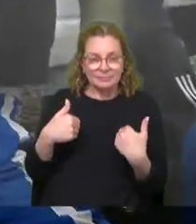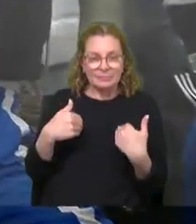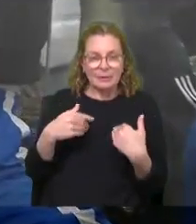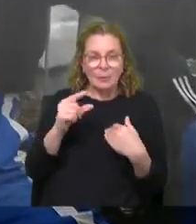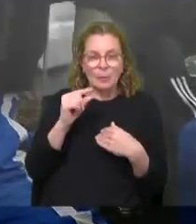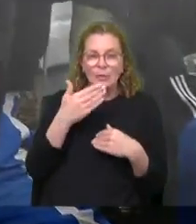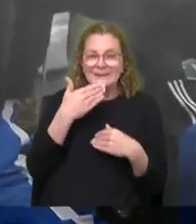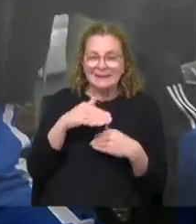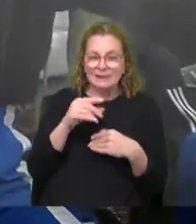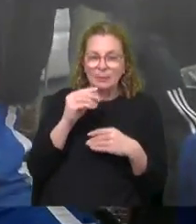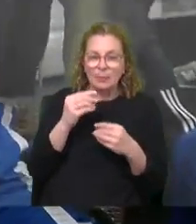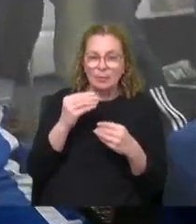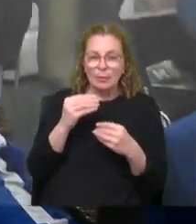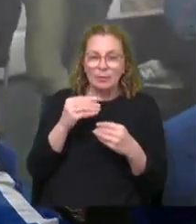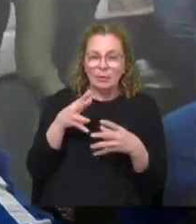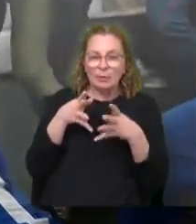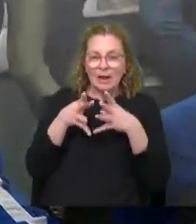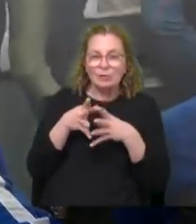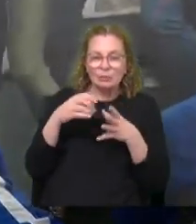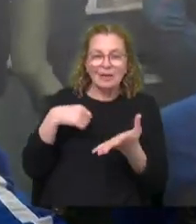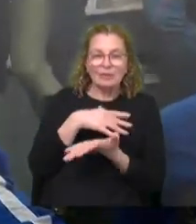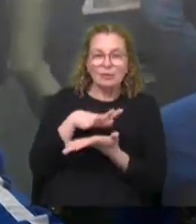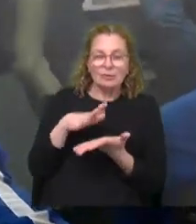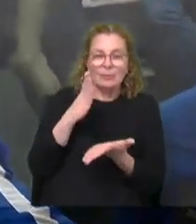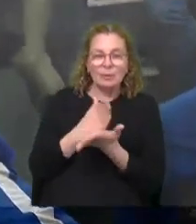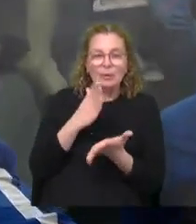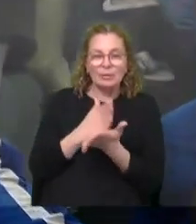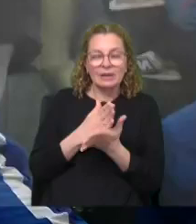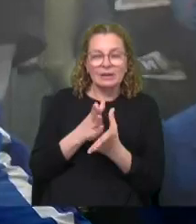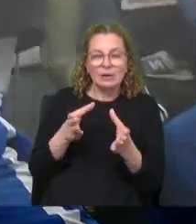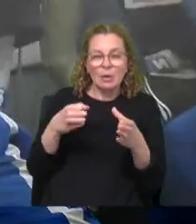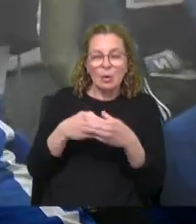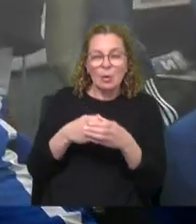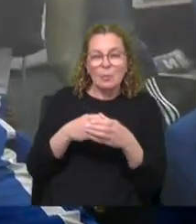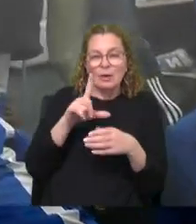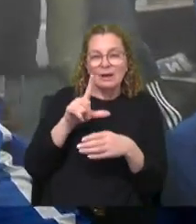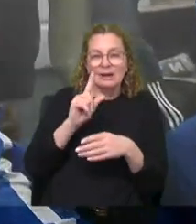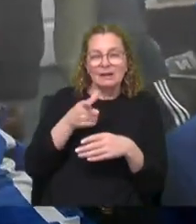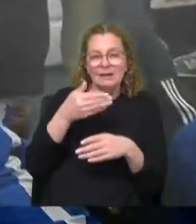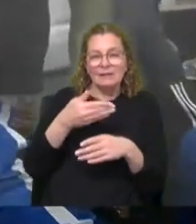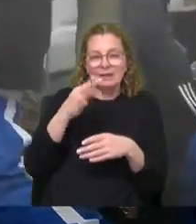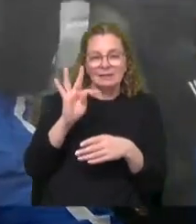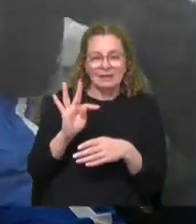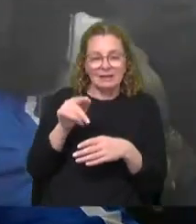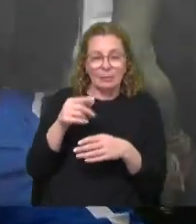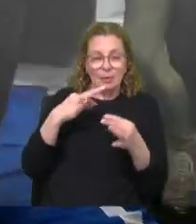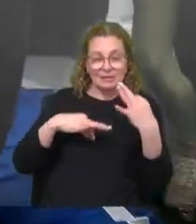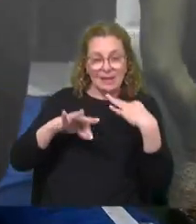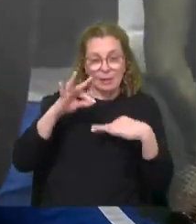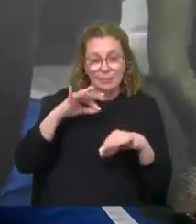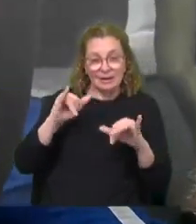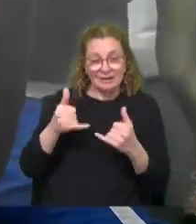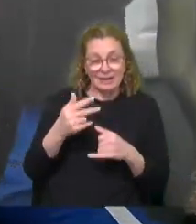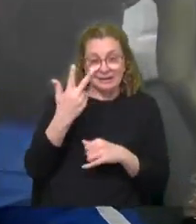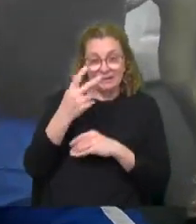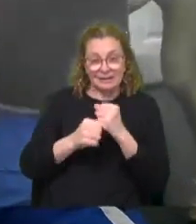poco más el trasfondo, que hay una lucha social por los derechos también de la comunidad LGBT. Y bueno, formamos esta obra que ha sido ya el